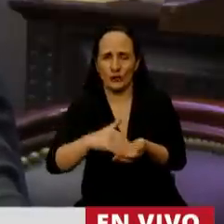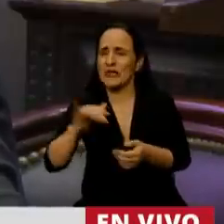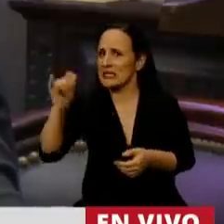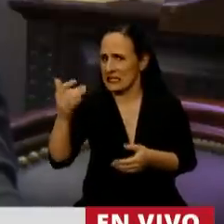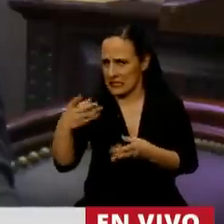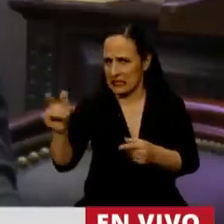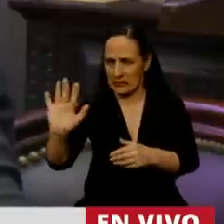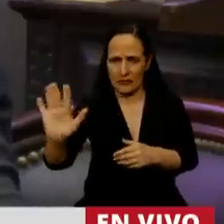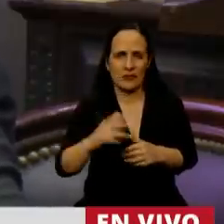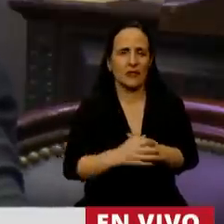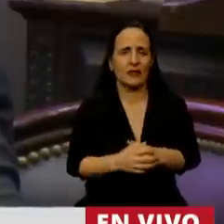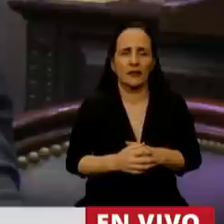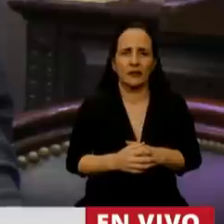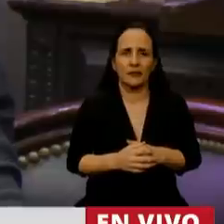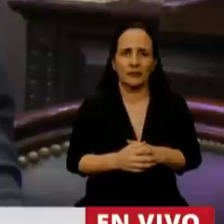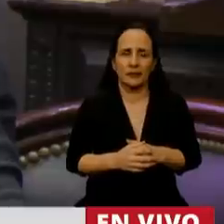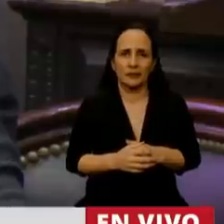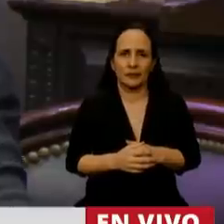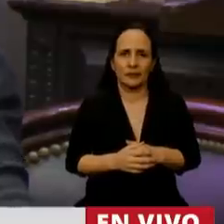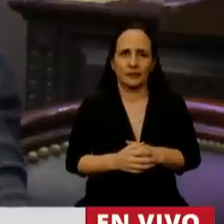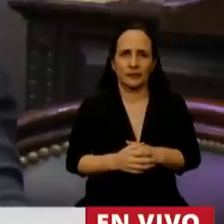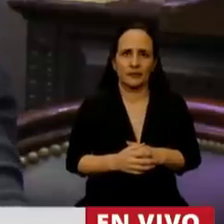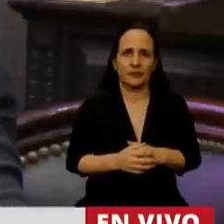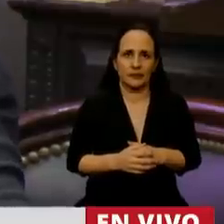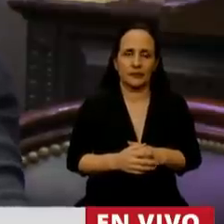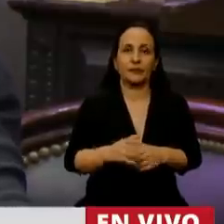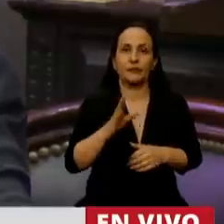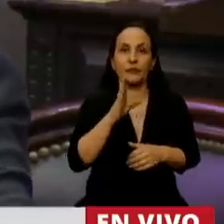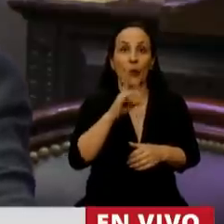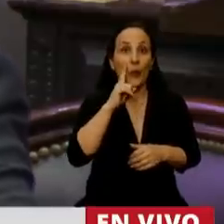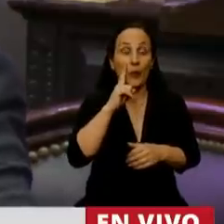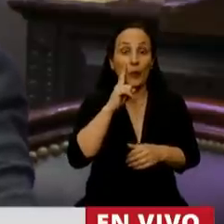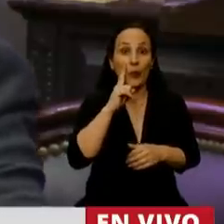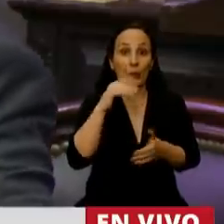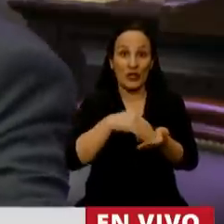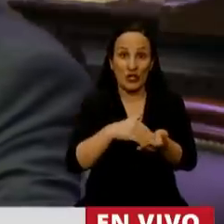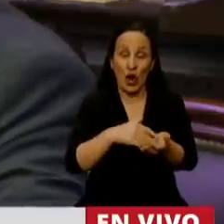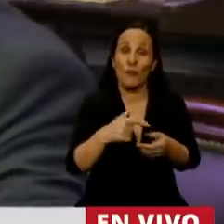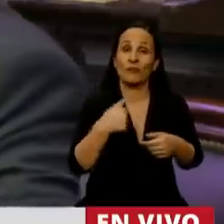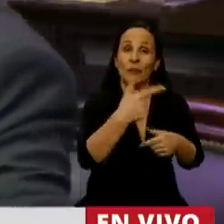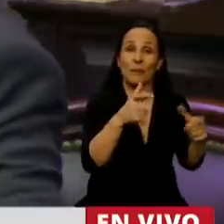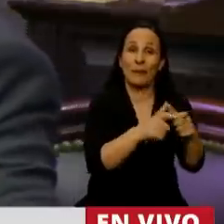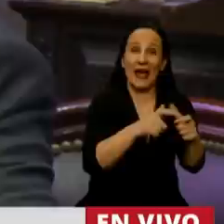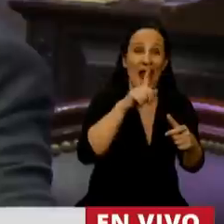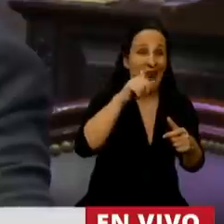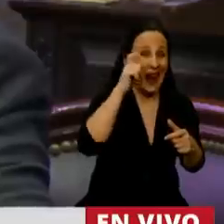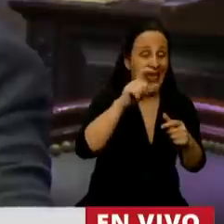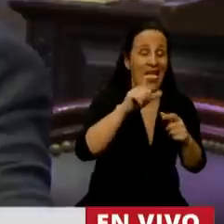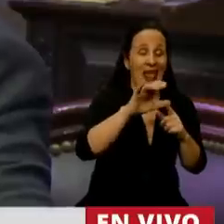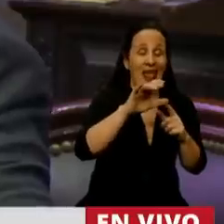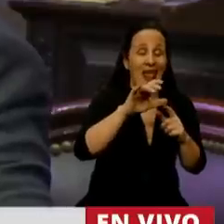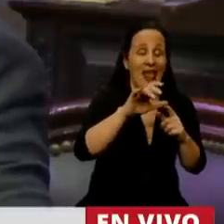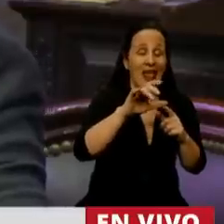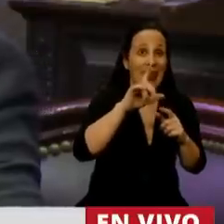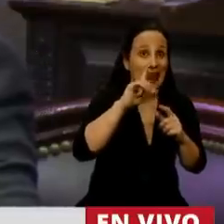presidente de los cuales medio billón globovisión medio billón para las lelis las que les iban a dar a los jubilados